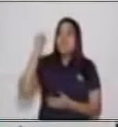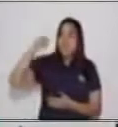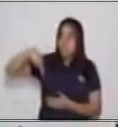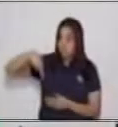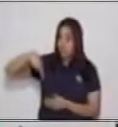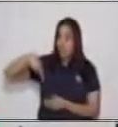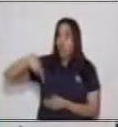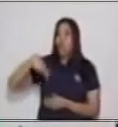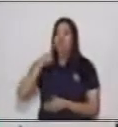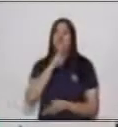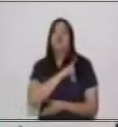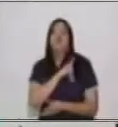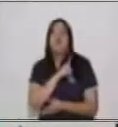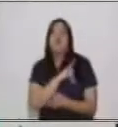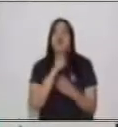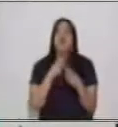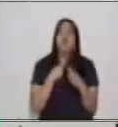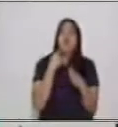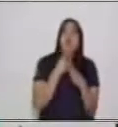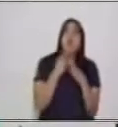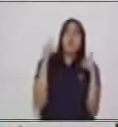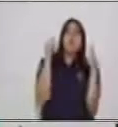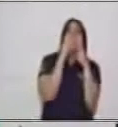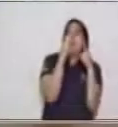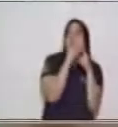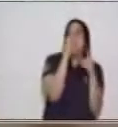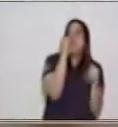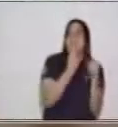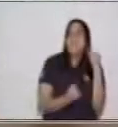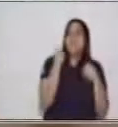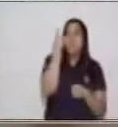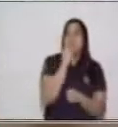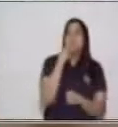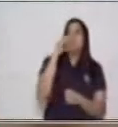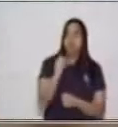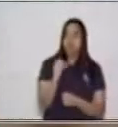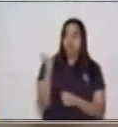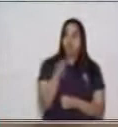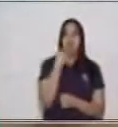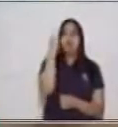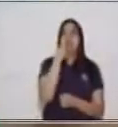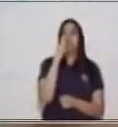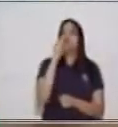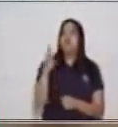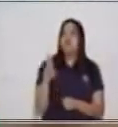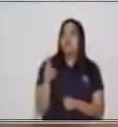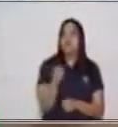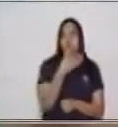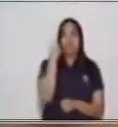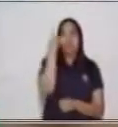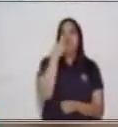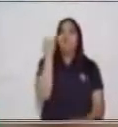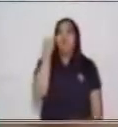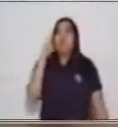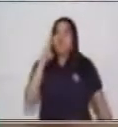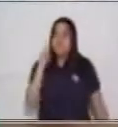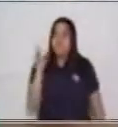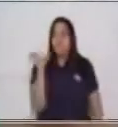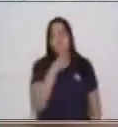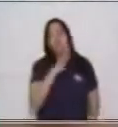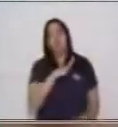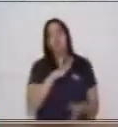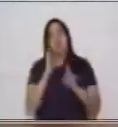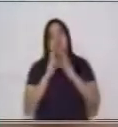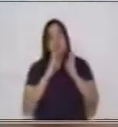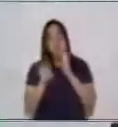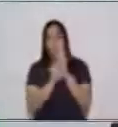ción cuando proceden de palabras terminadas en so, en sor o sivo o tengan relación.